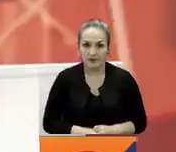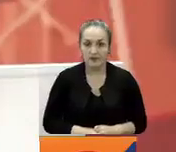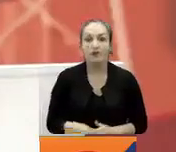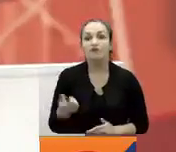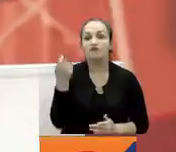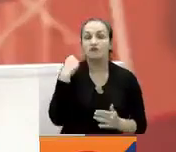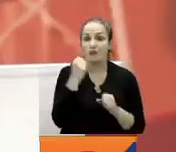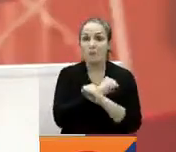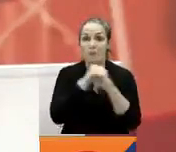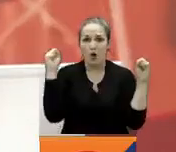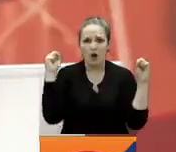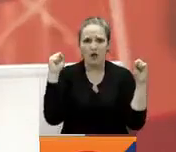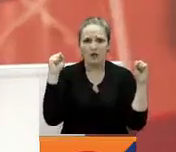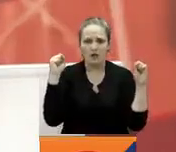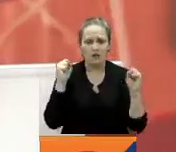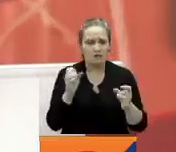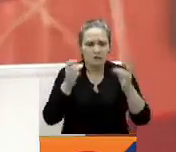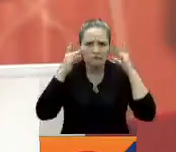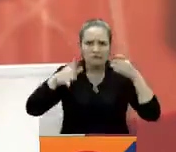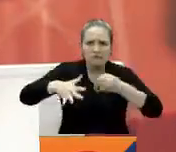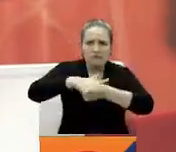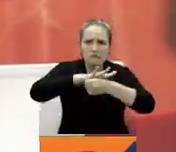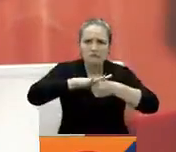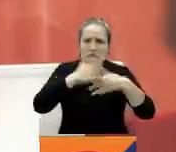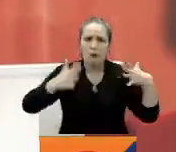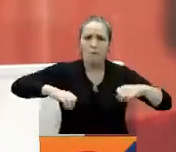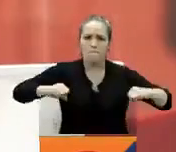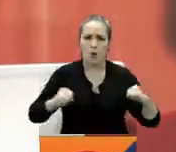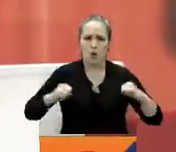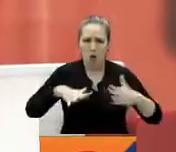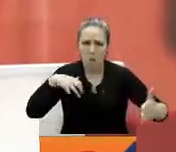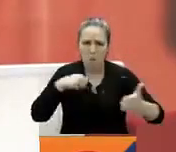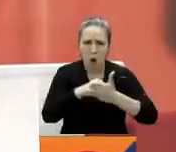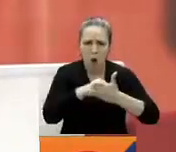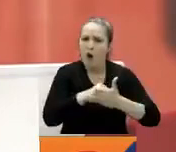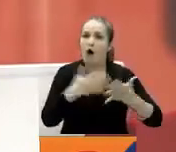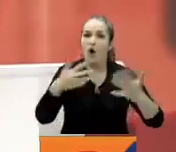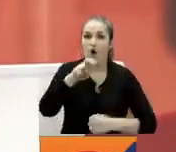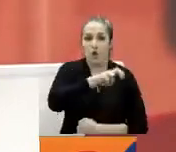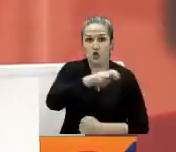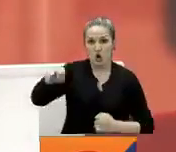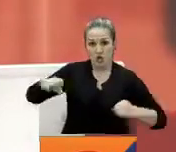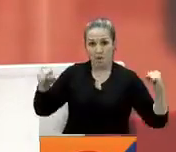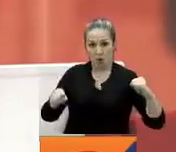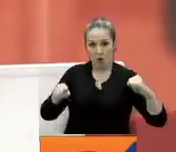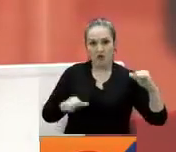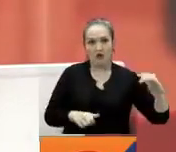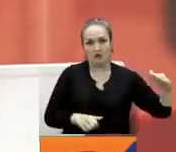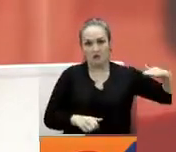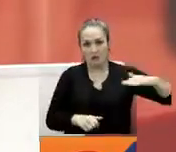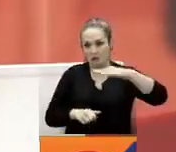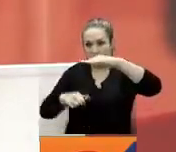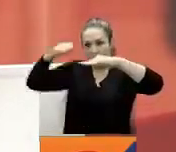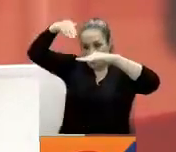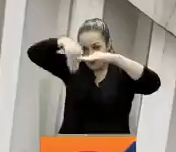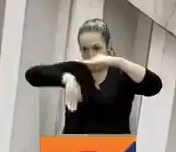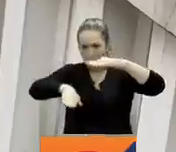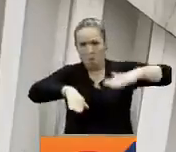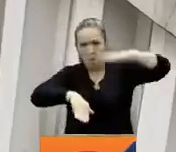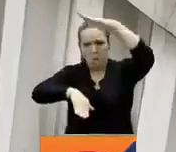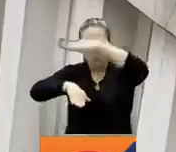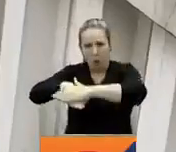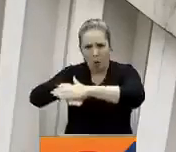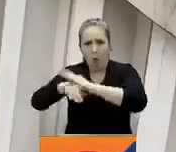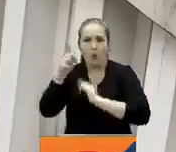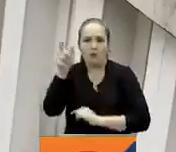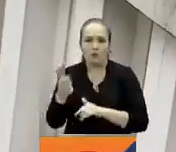Mañana se registró un siniestro vial en el deprimido de la calle 94 en el norte de Bogotá. En los hechos, una persona perdió la vida.